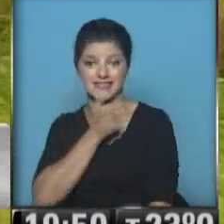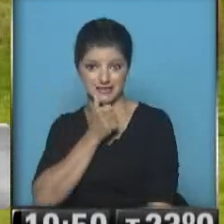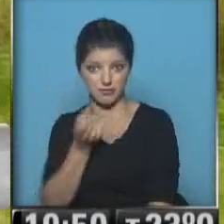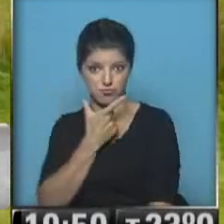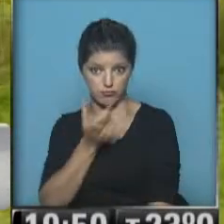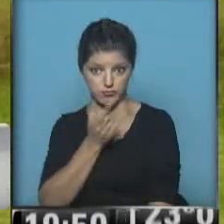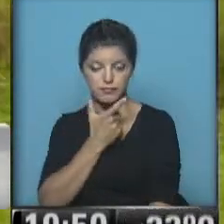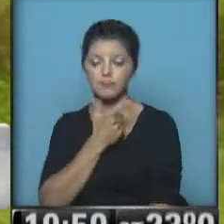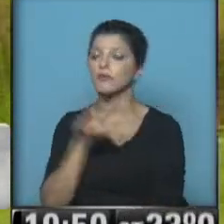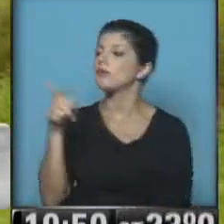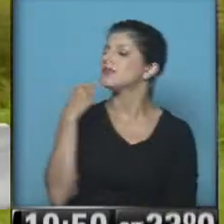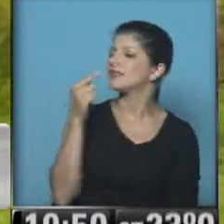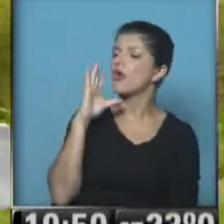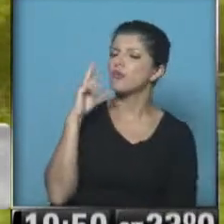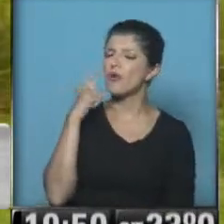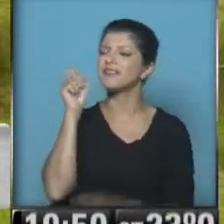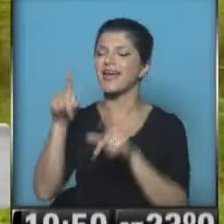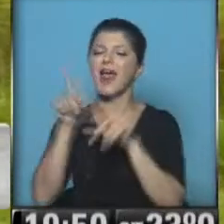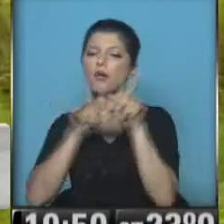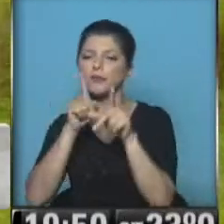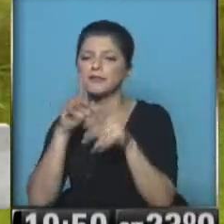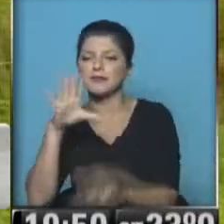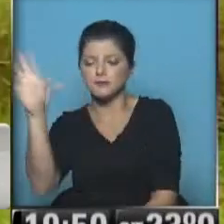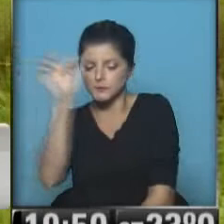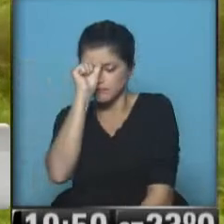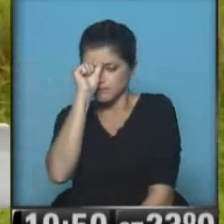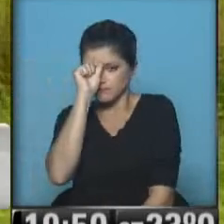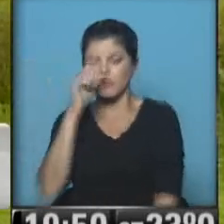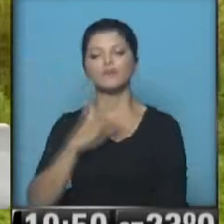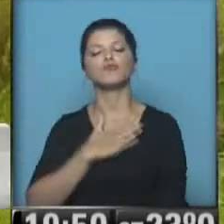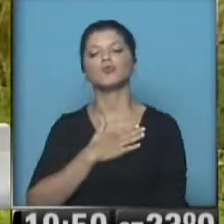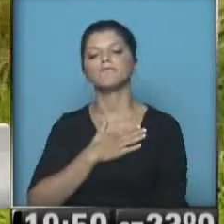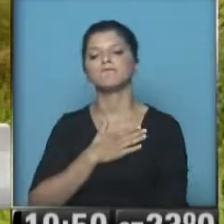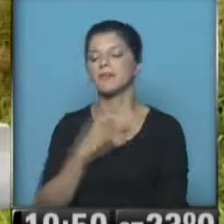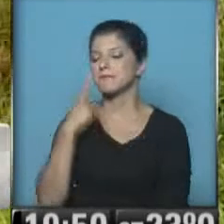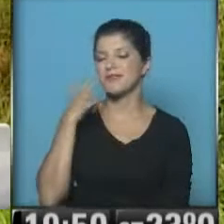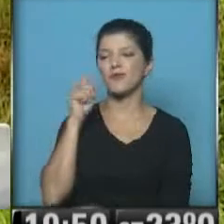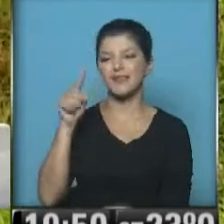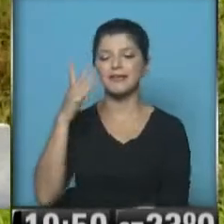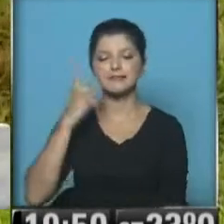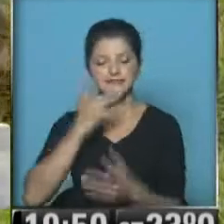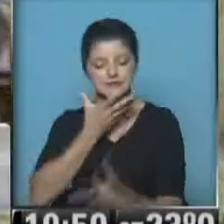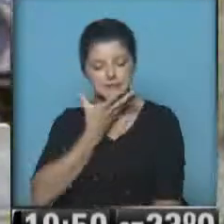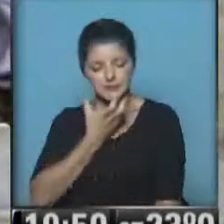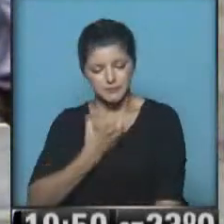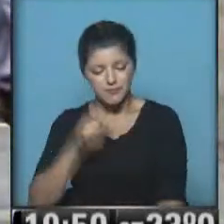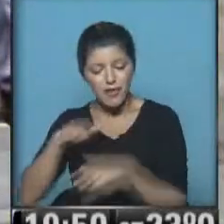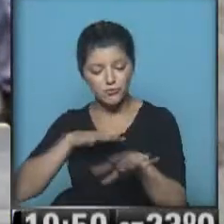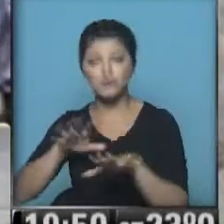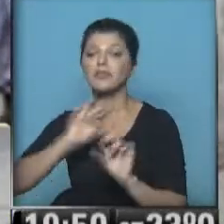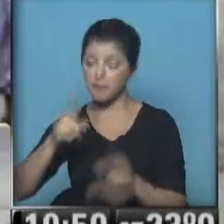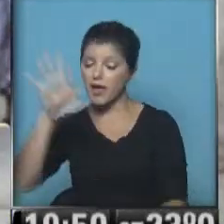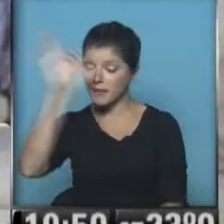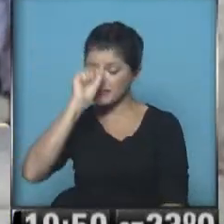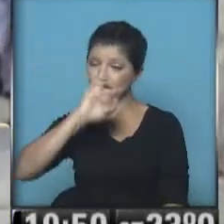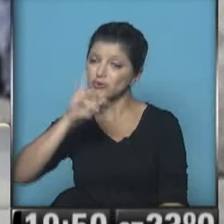¿usted advirtió en algún momento una muestra de arrepentimiento? Yo lo que noté es muy angustiado por la situación, arrepentimiento sí, o